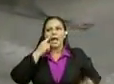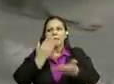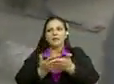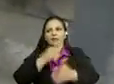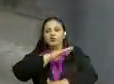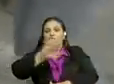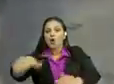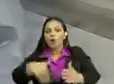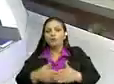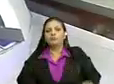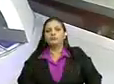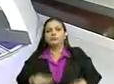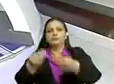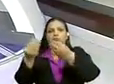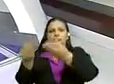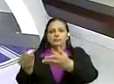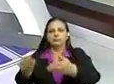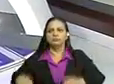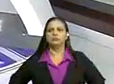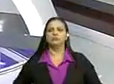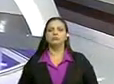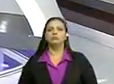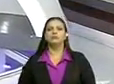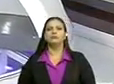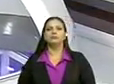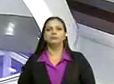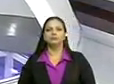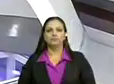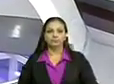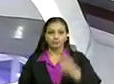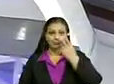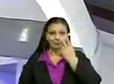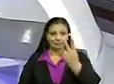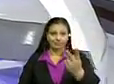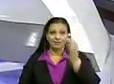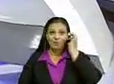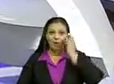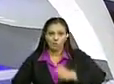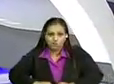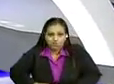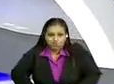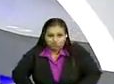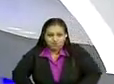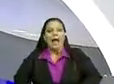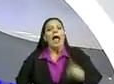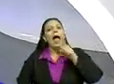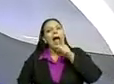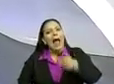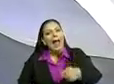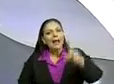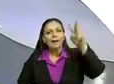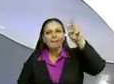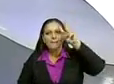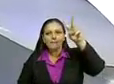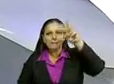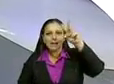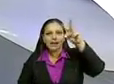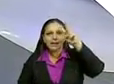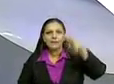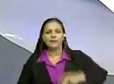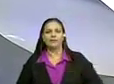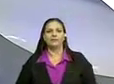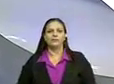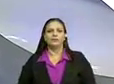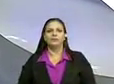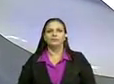Gurumendi. ¿Ya vio? Media vaca. Se hizo ese billete, media vaca o vaca